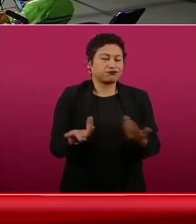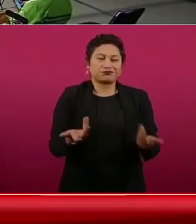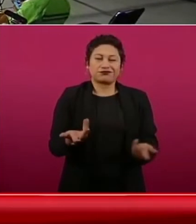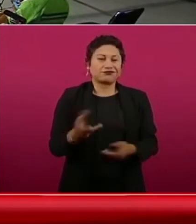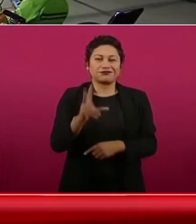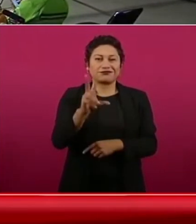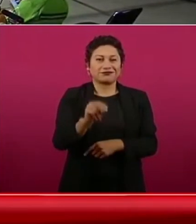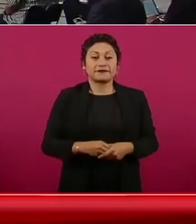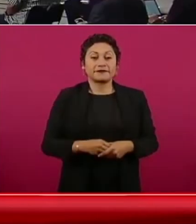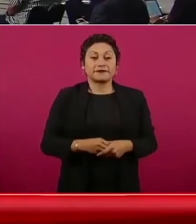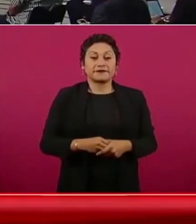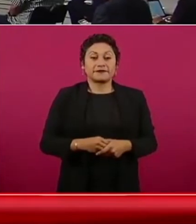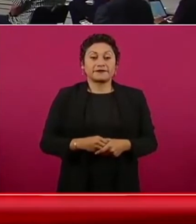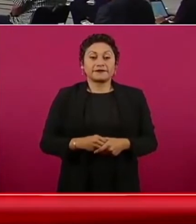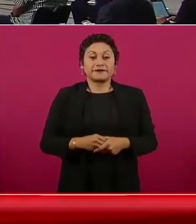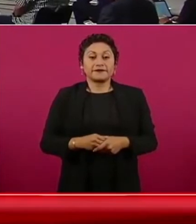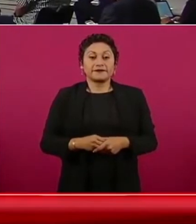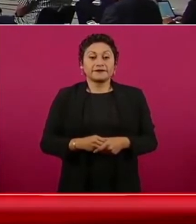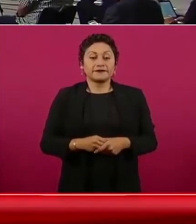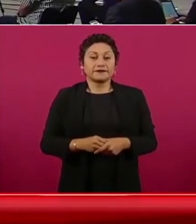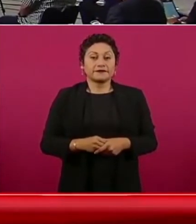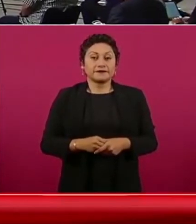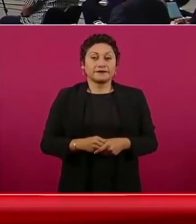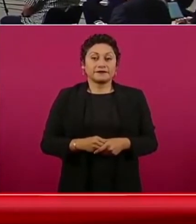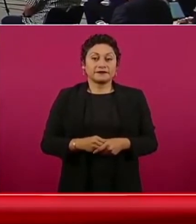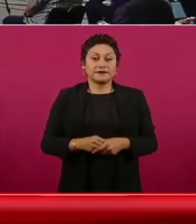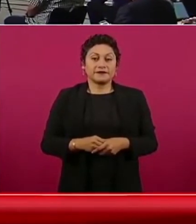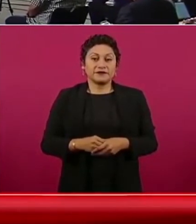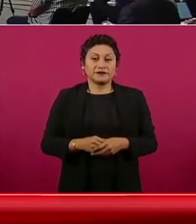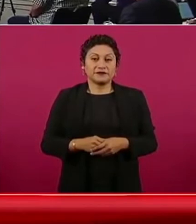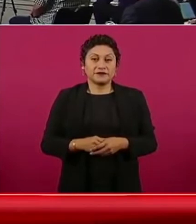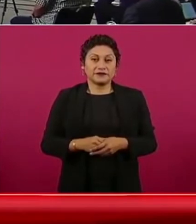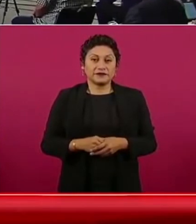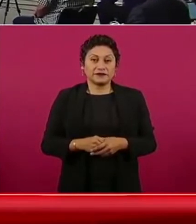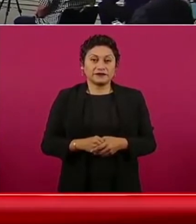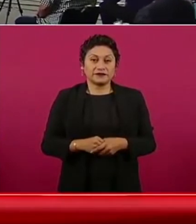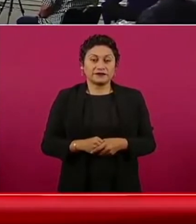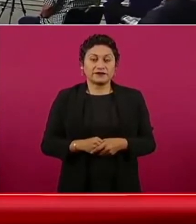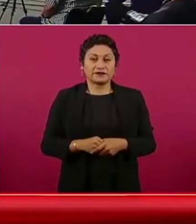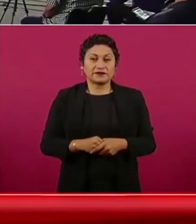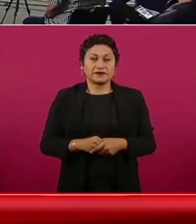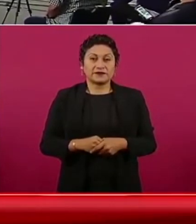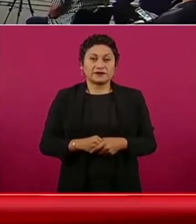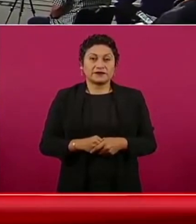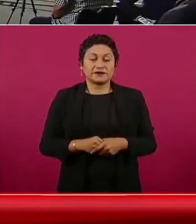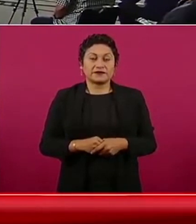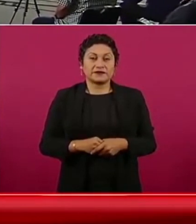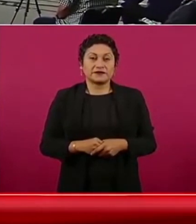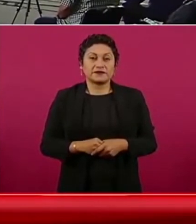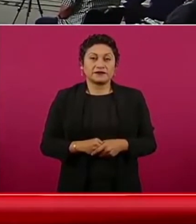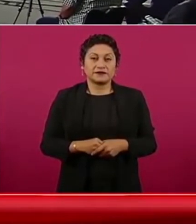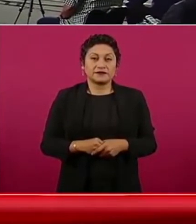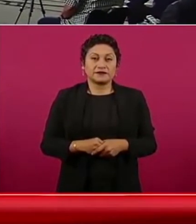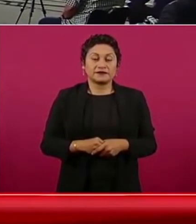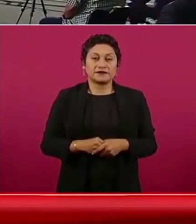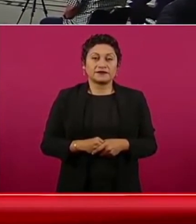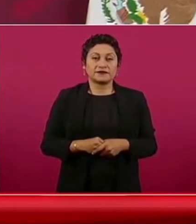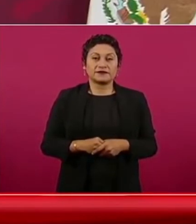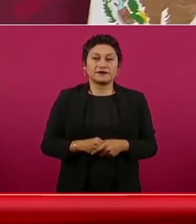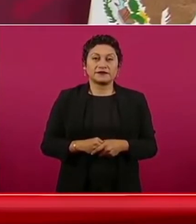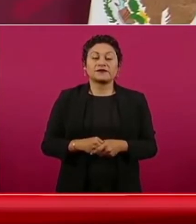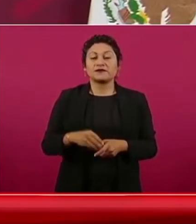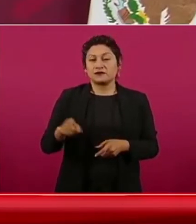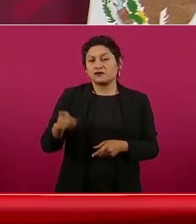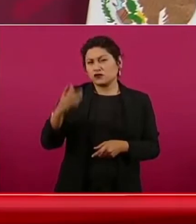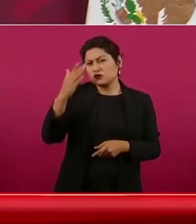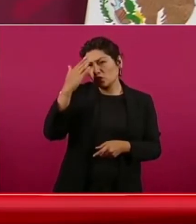Lo otro. Tú no sabes inglés. Con tanto inglés que tú sabías, Vito Manuel, con tanto